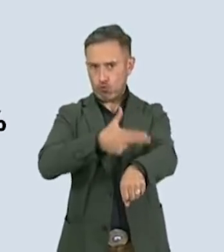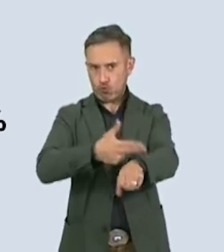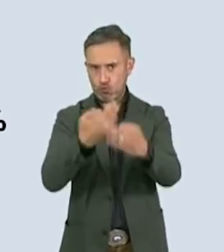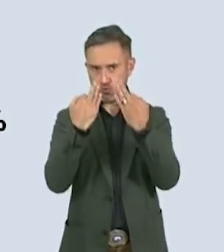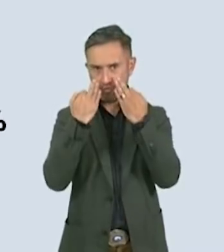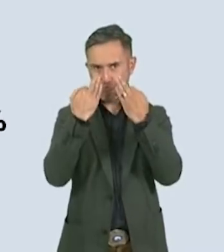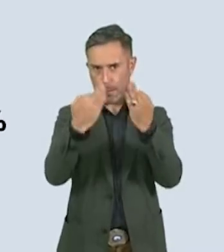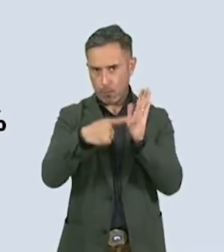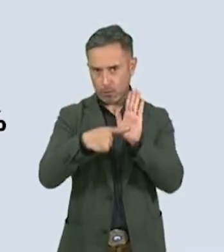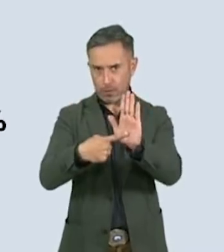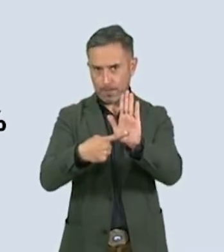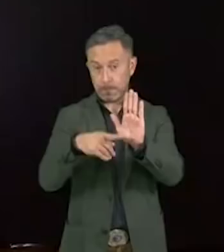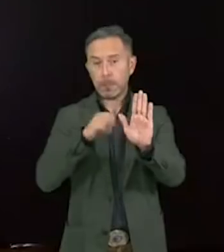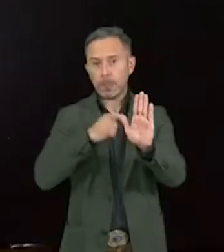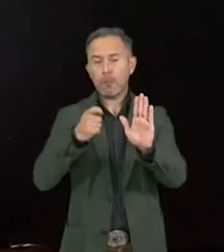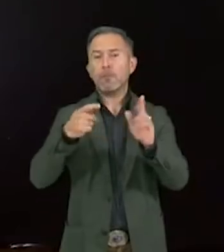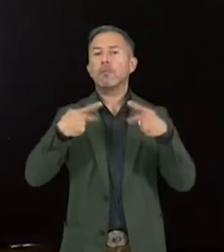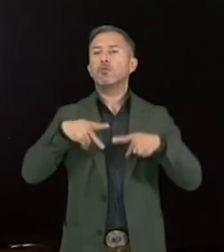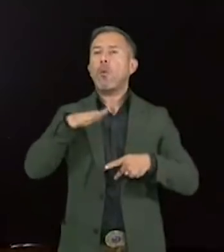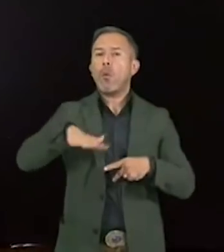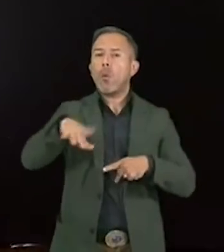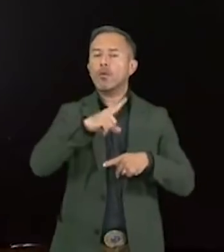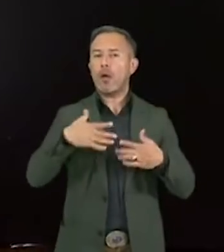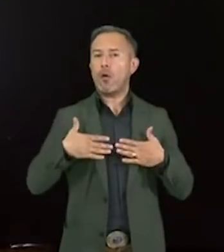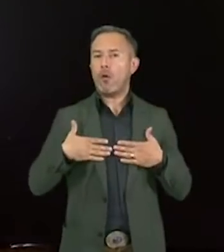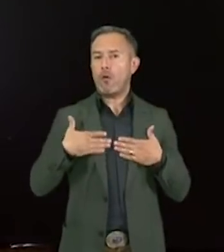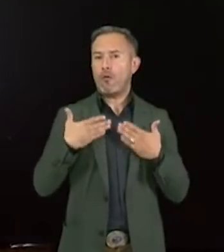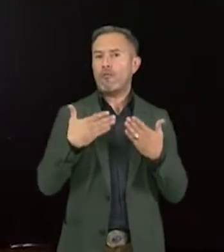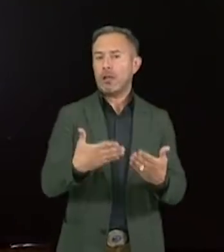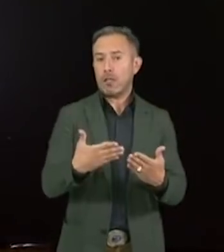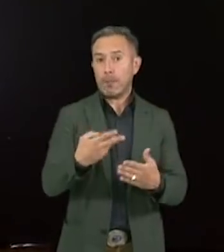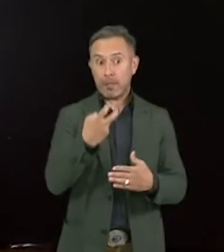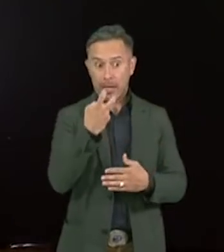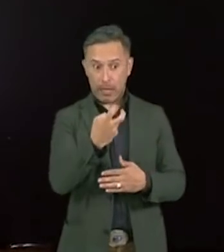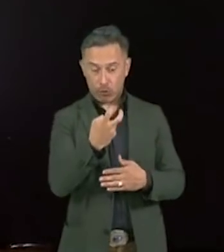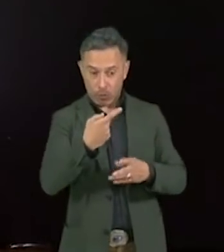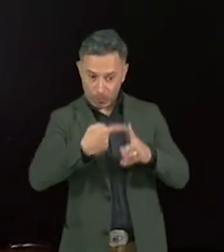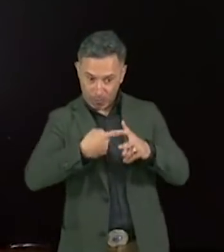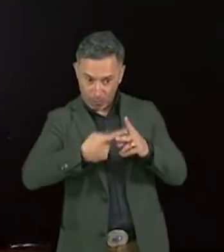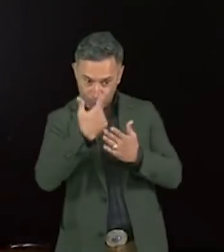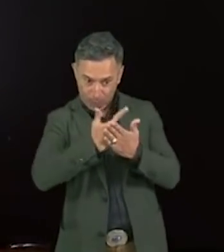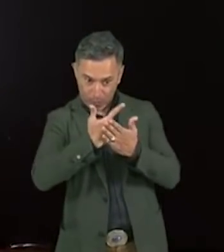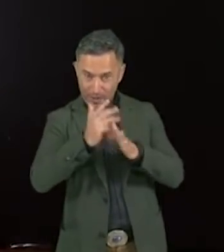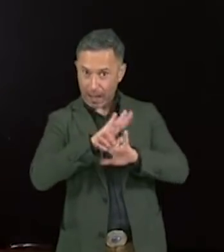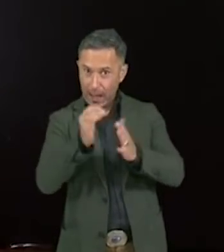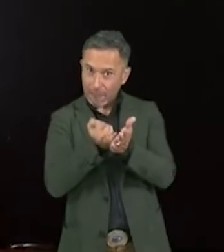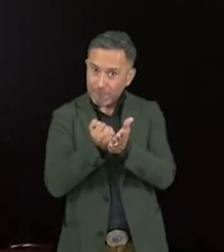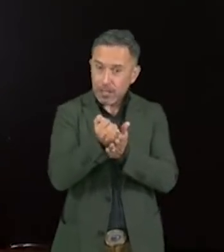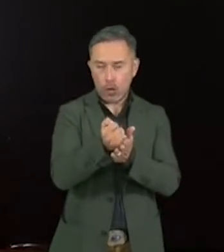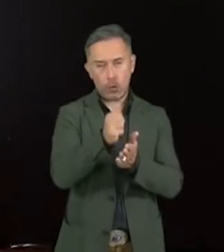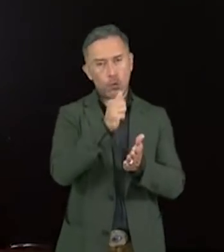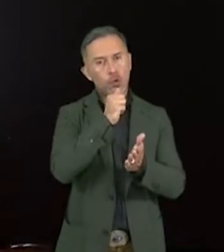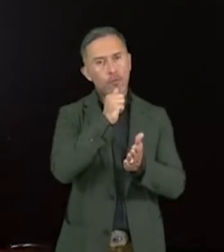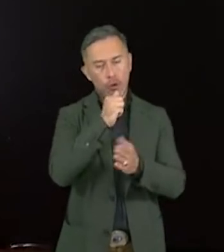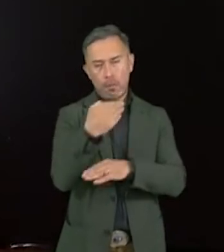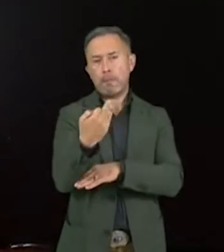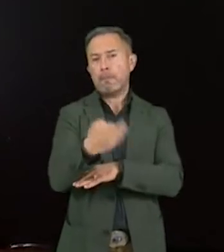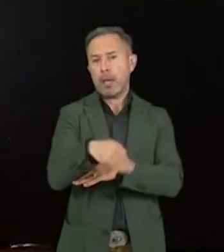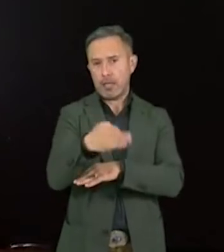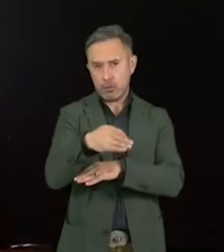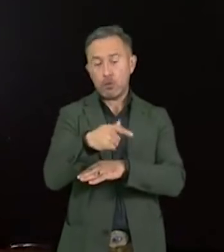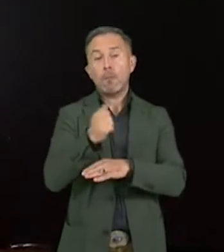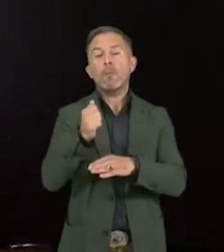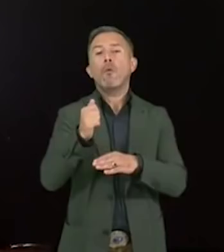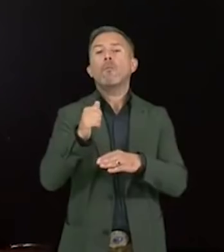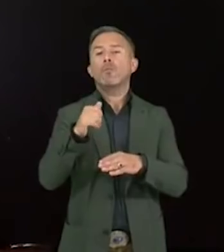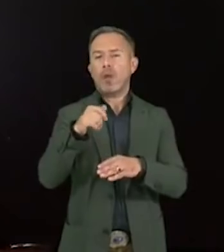confianza pública en este ejercicio y no son aún los resultados finales del proceso de revocación de mandato mismos que daremos